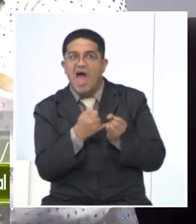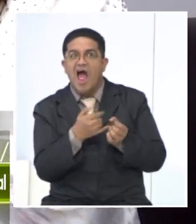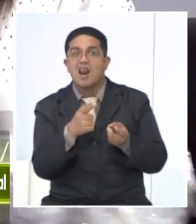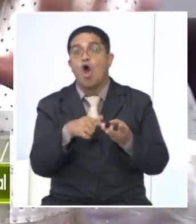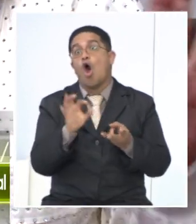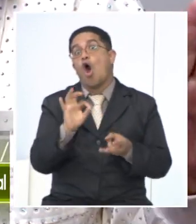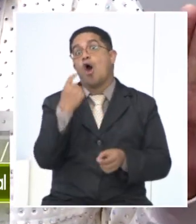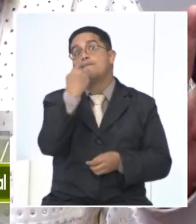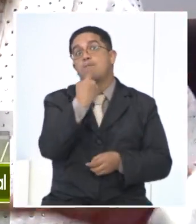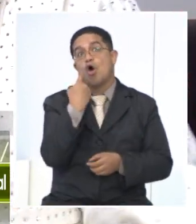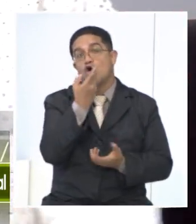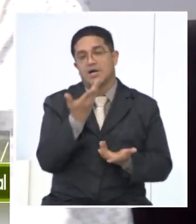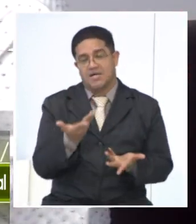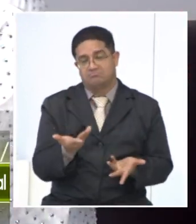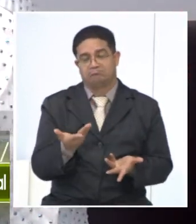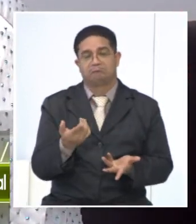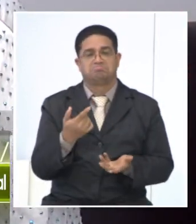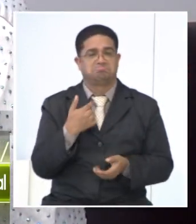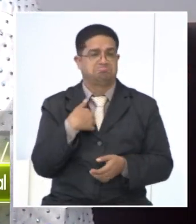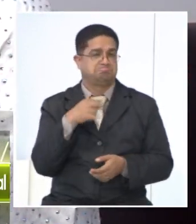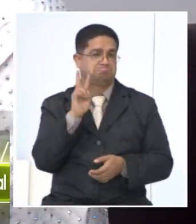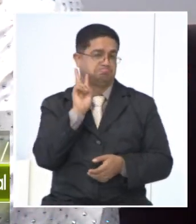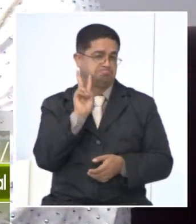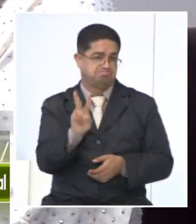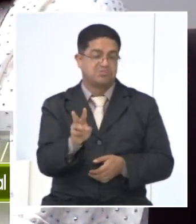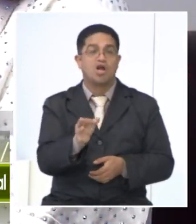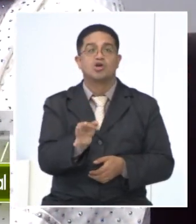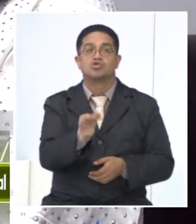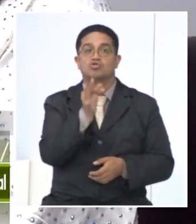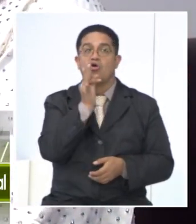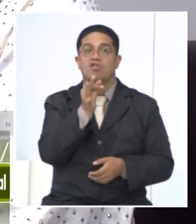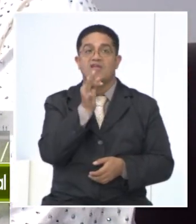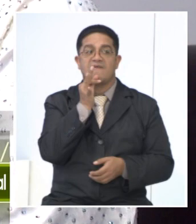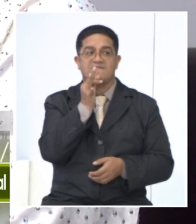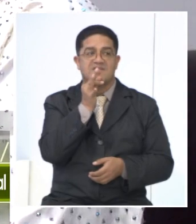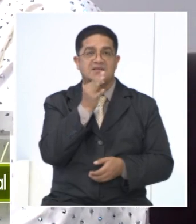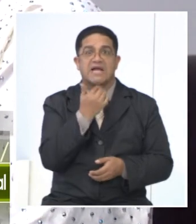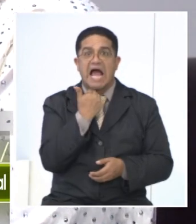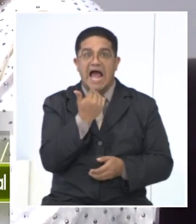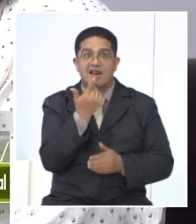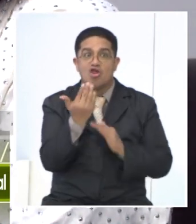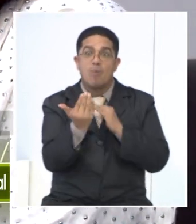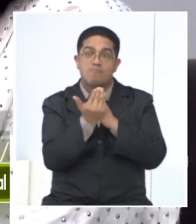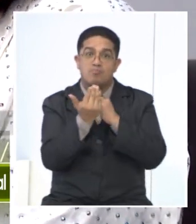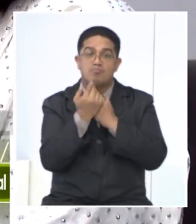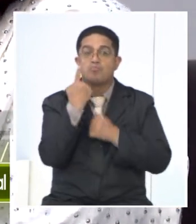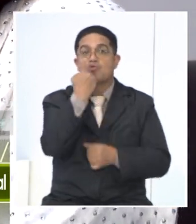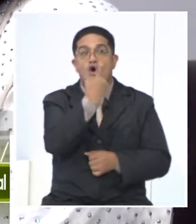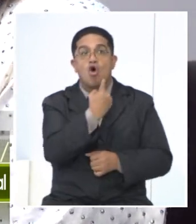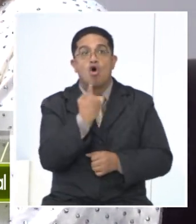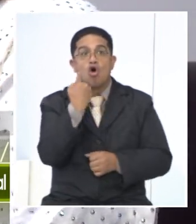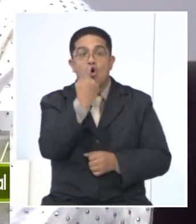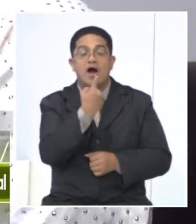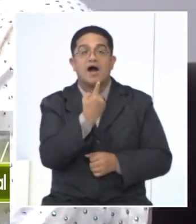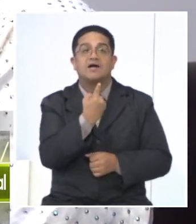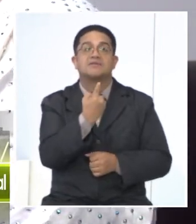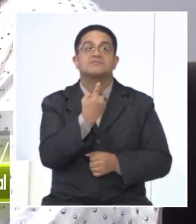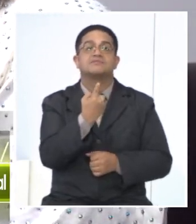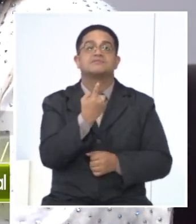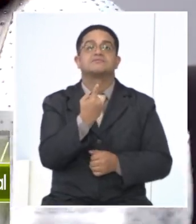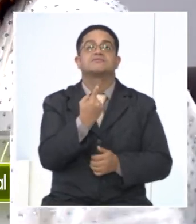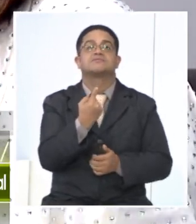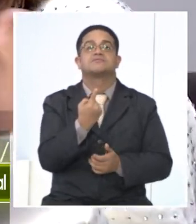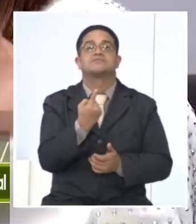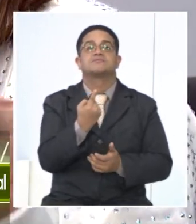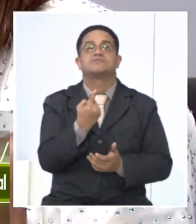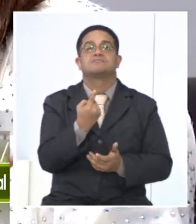acá, yo no he visto todavía el primer protector de la mucosa oral,